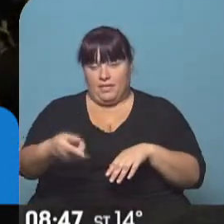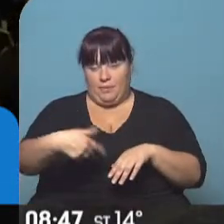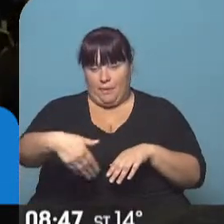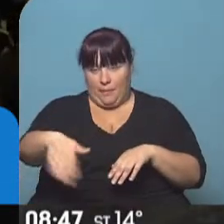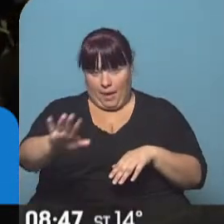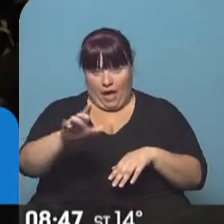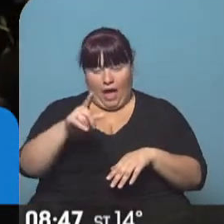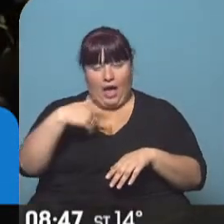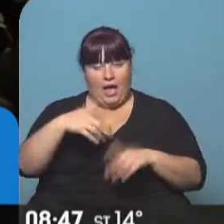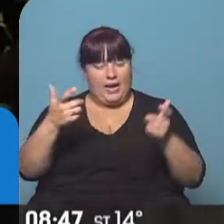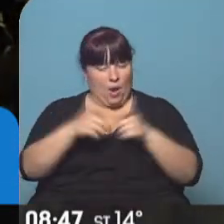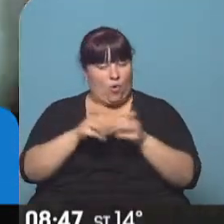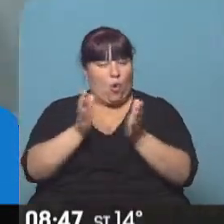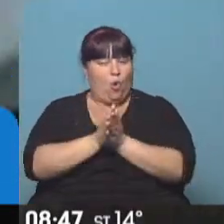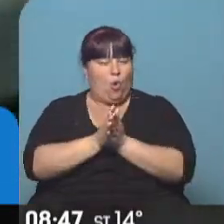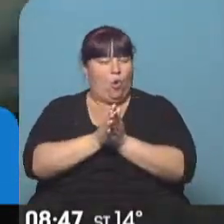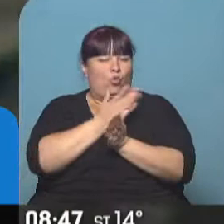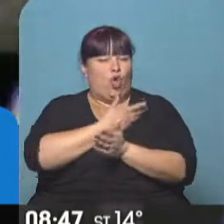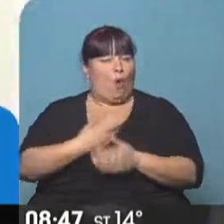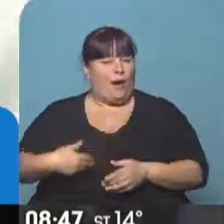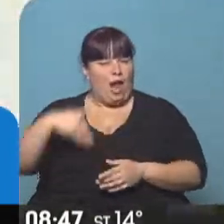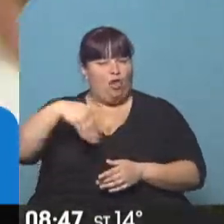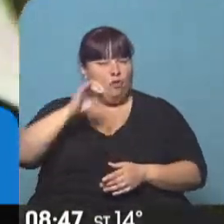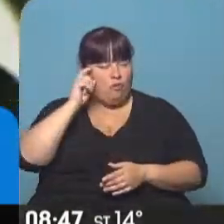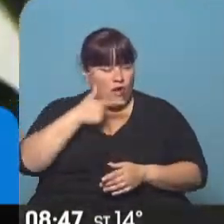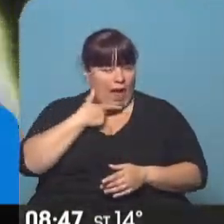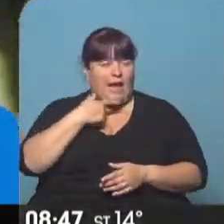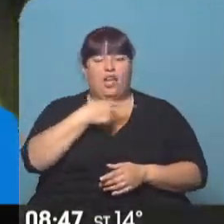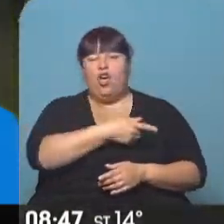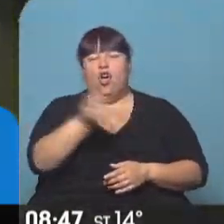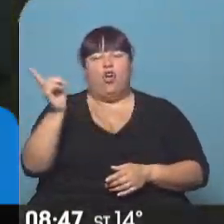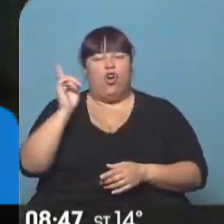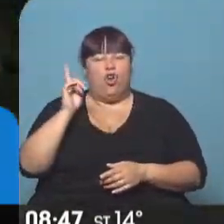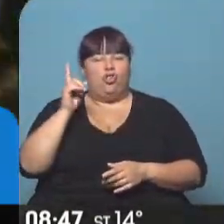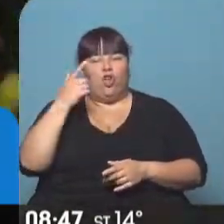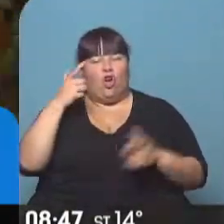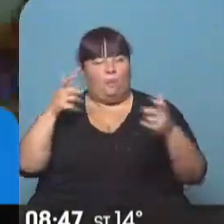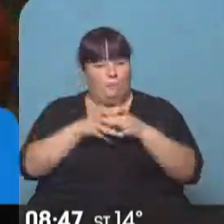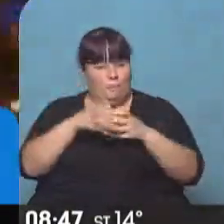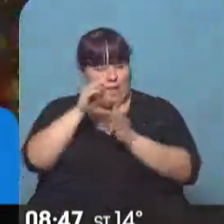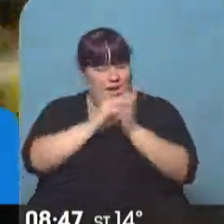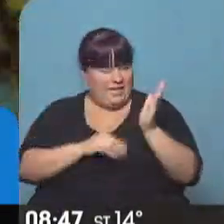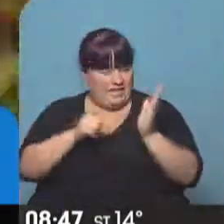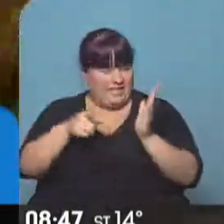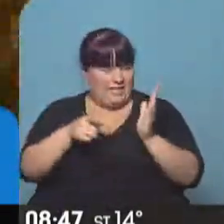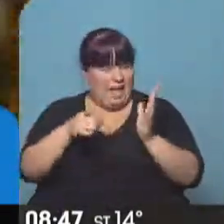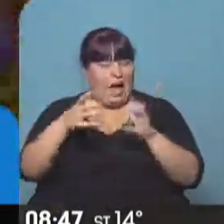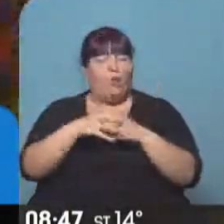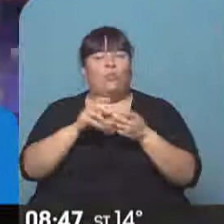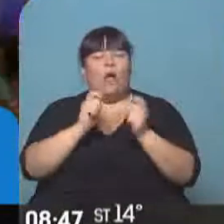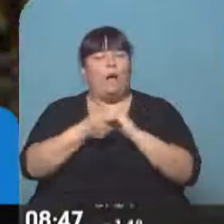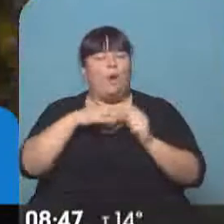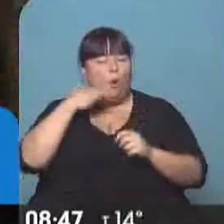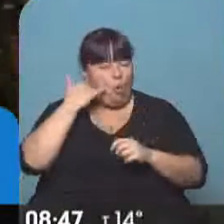horas ya para tener reunión con el gobernador gerardo morales con el resto de los integrantes de la lista de frente cambia